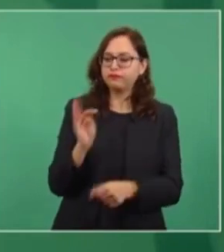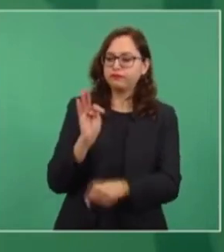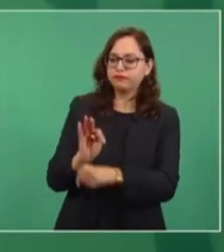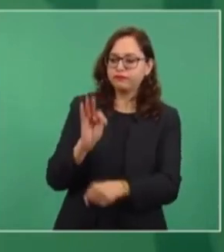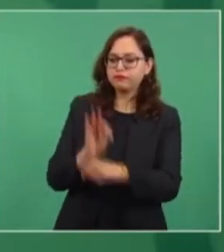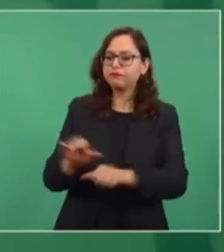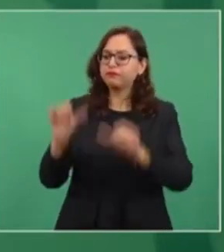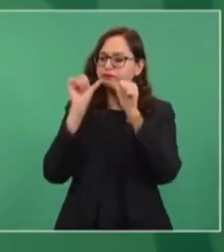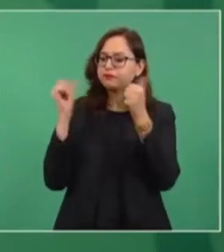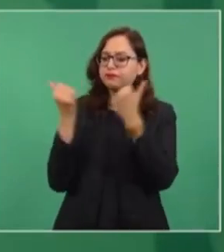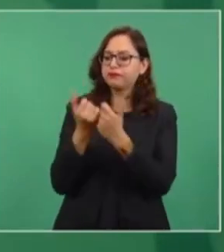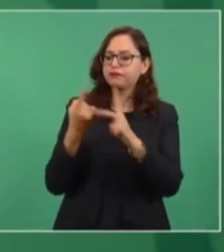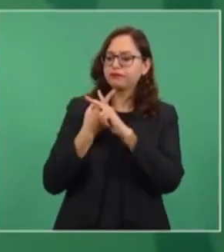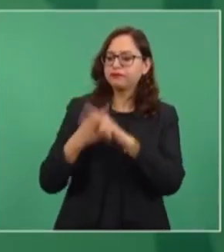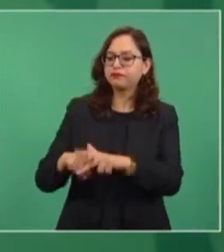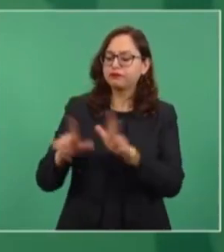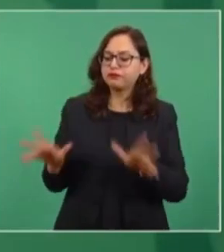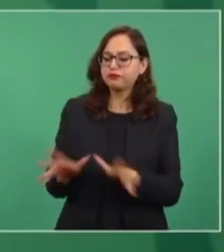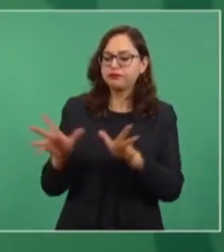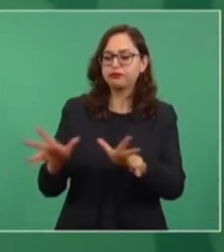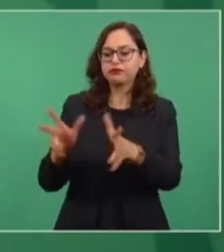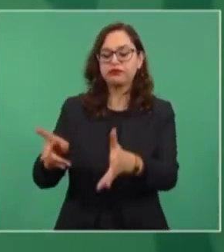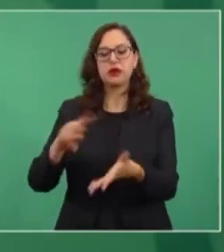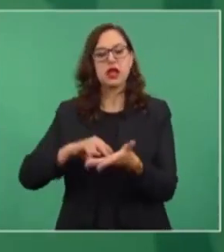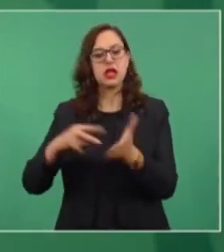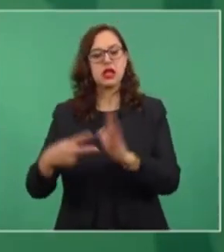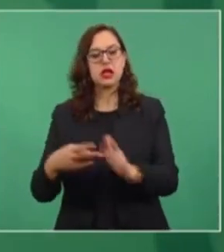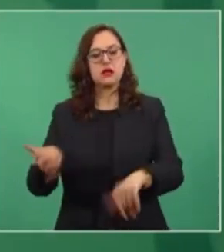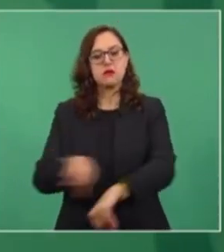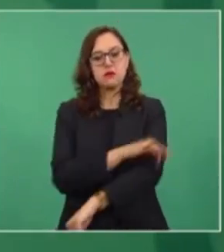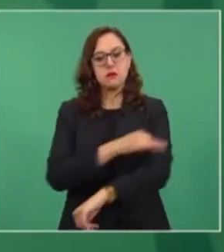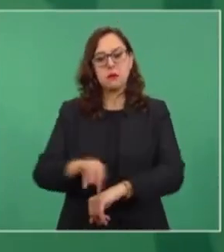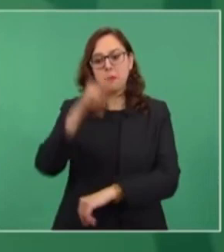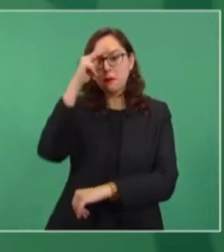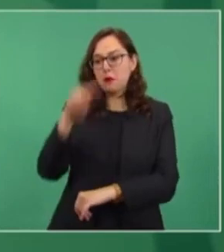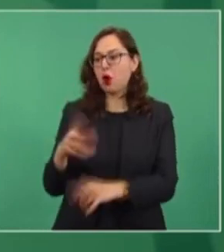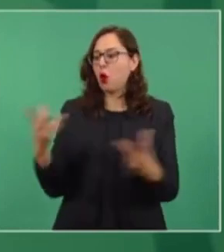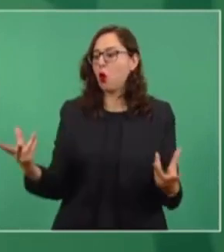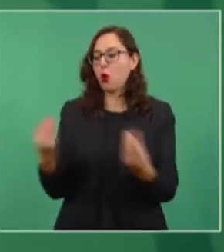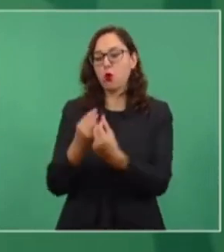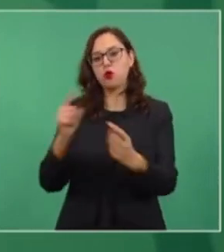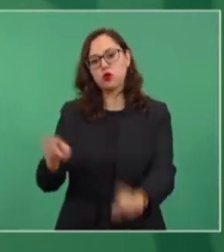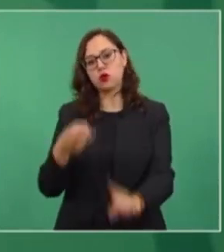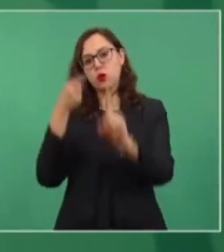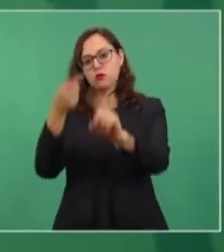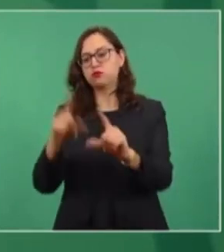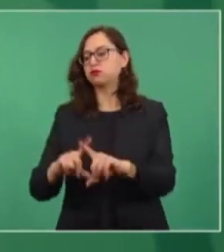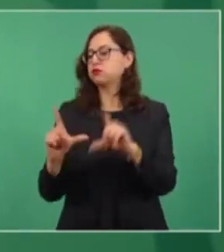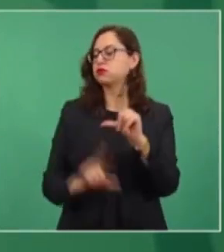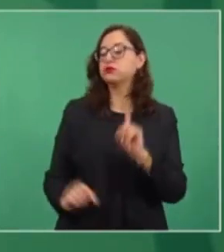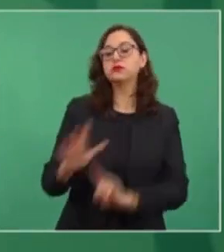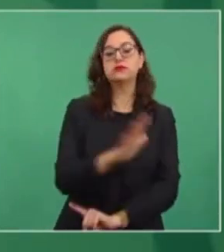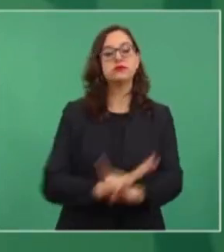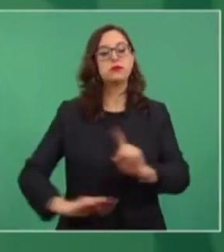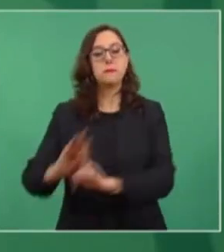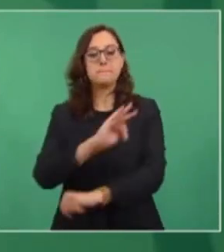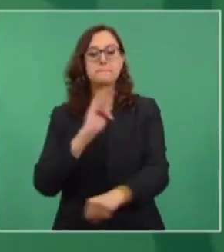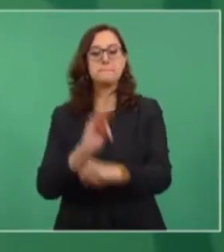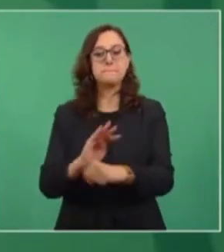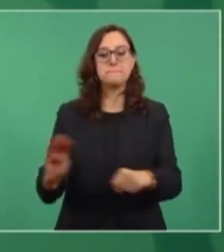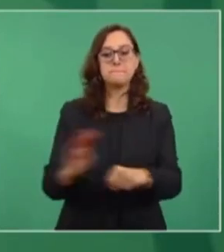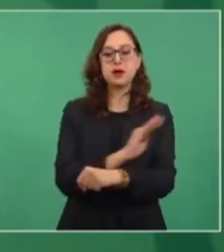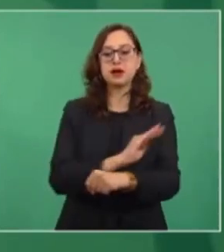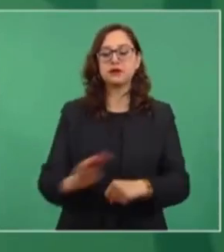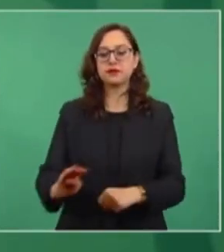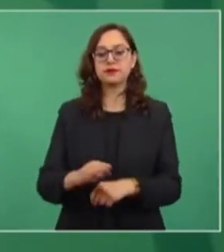esta asociación que unía a los ingenieros y arquitectos del país en bien de la sociedad y en la búsqueda de la construcción de un